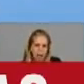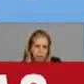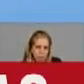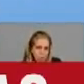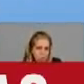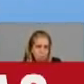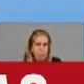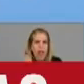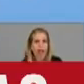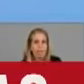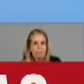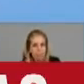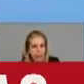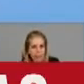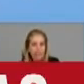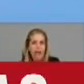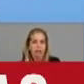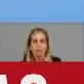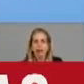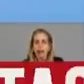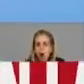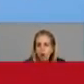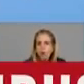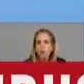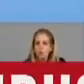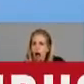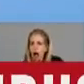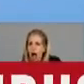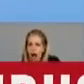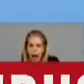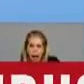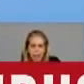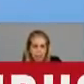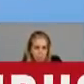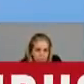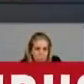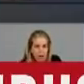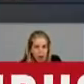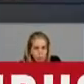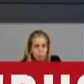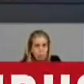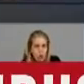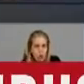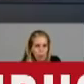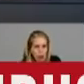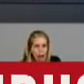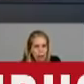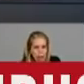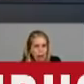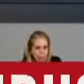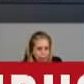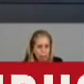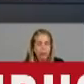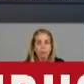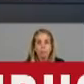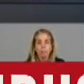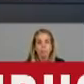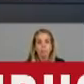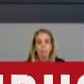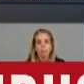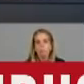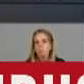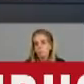esto lo sabrán explicar ellos, pero es, de alguna manera coinciden, como para que se entienda, que estamos viviendo en Ciudad de Buenos Aires lo que se